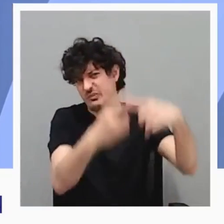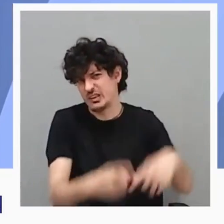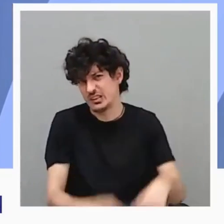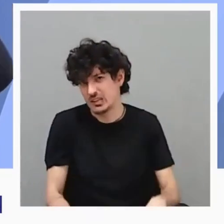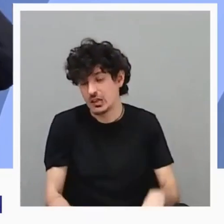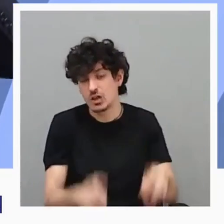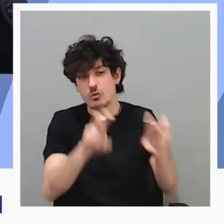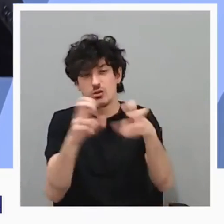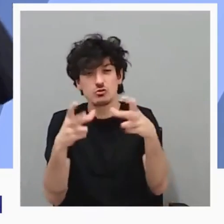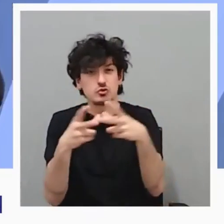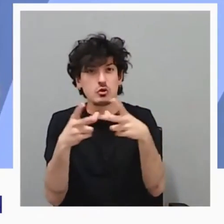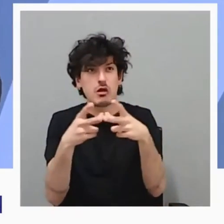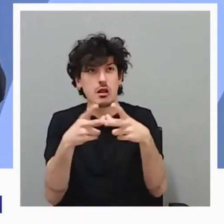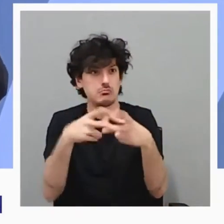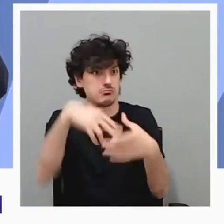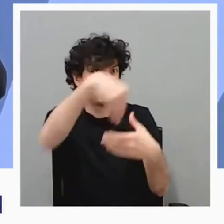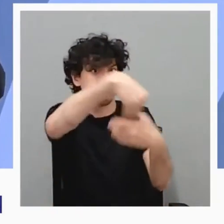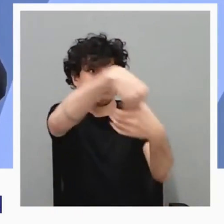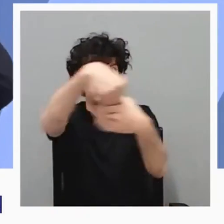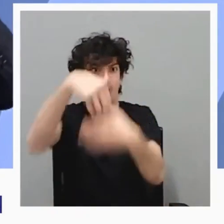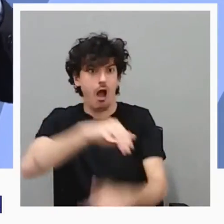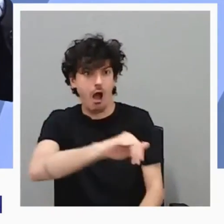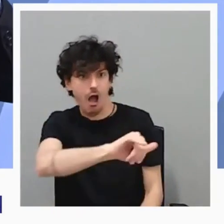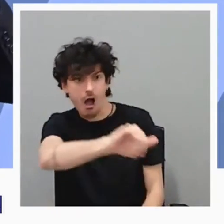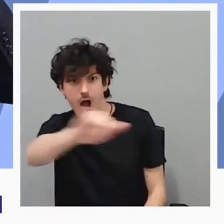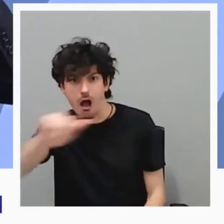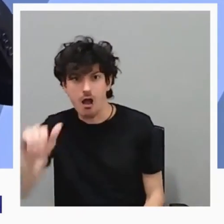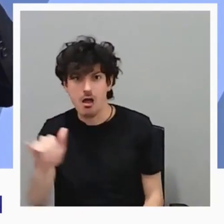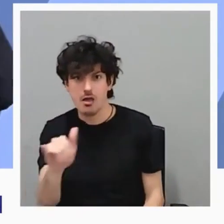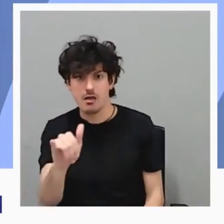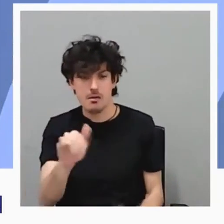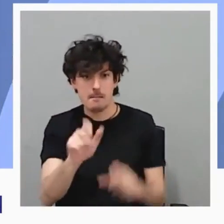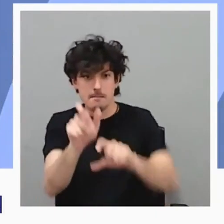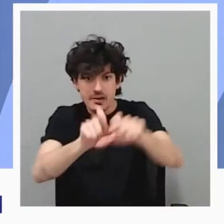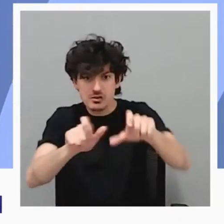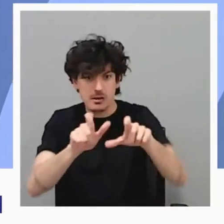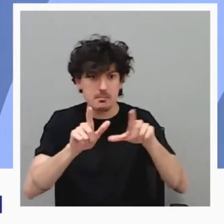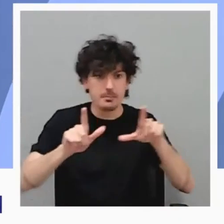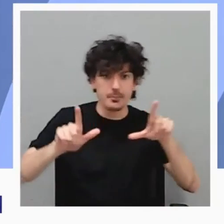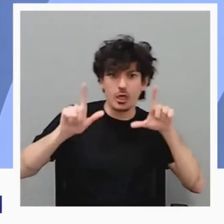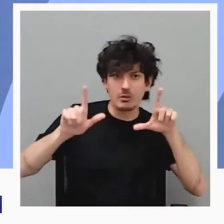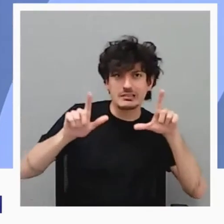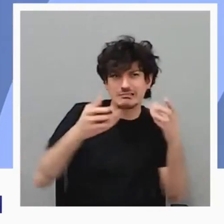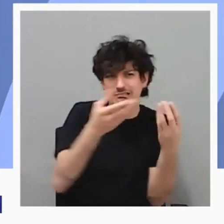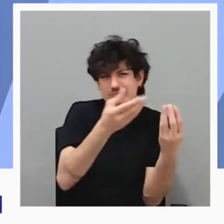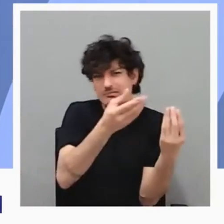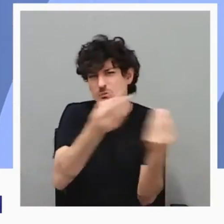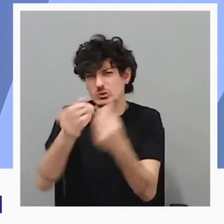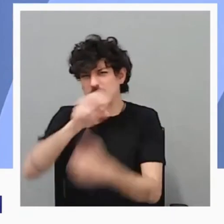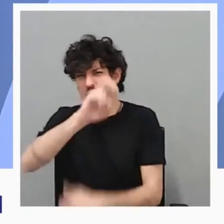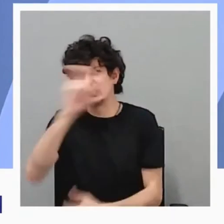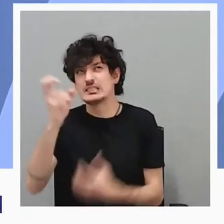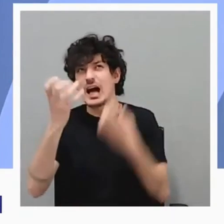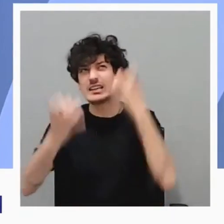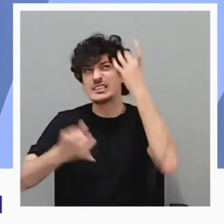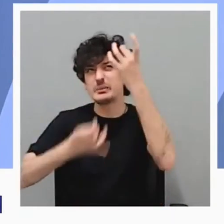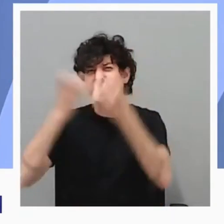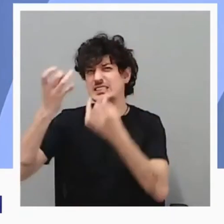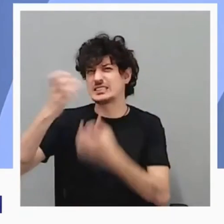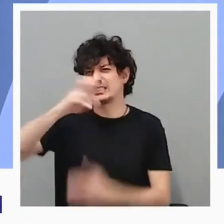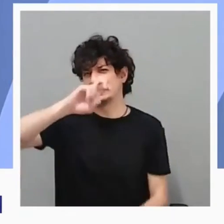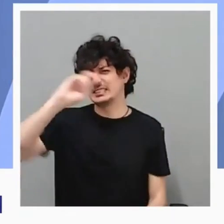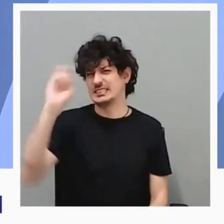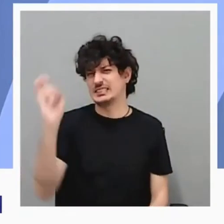muchos lugares, con muchos sujetos protagonistas, con muchos tipos de actividades, con muchos planos